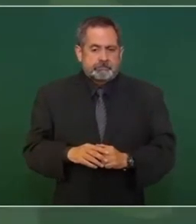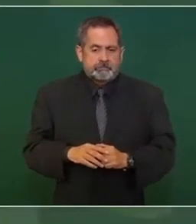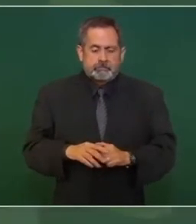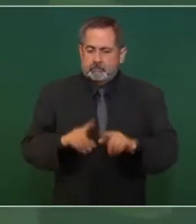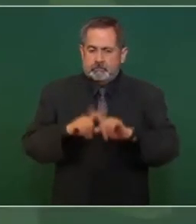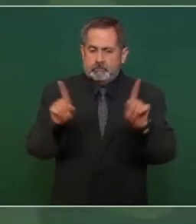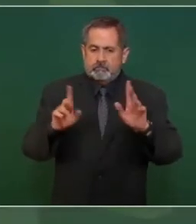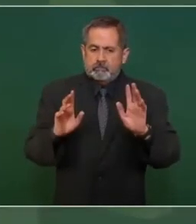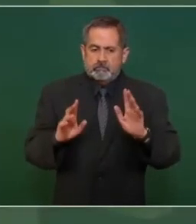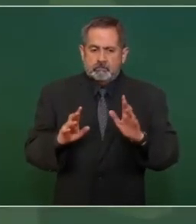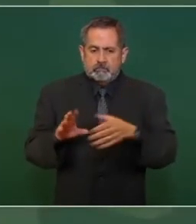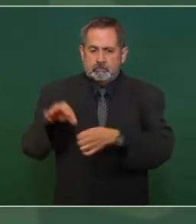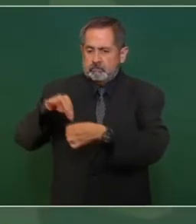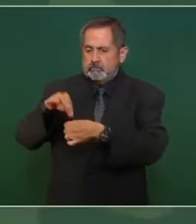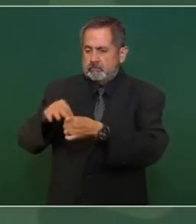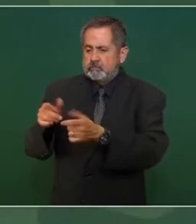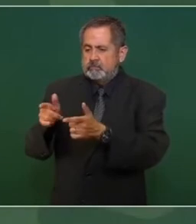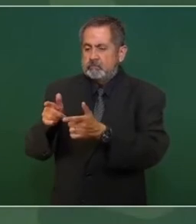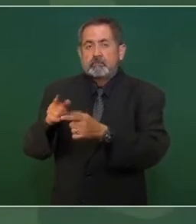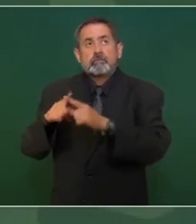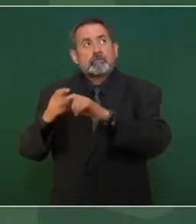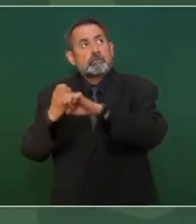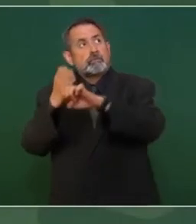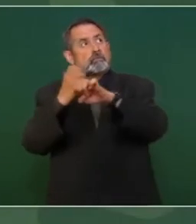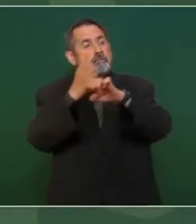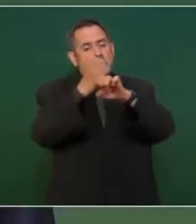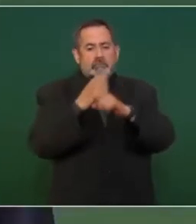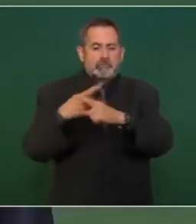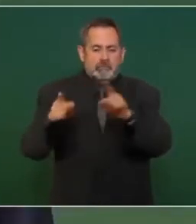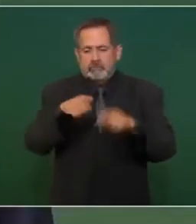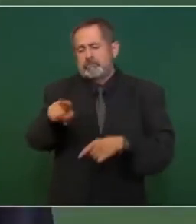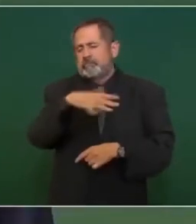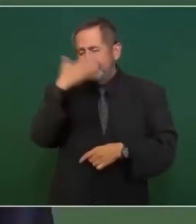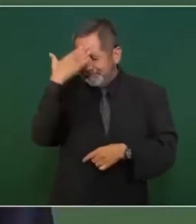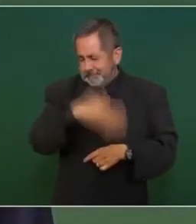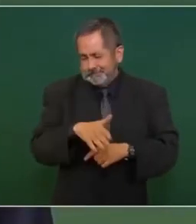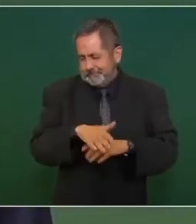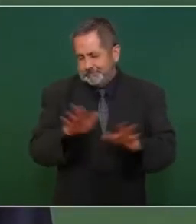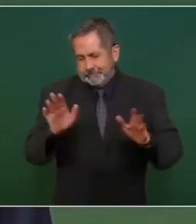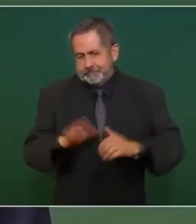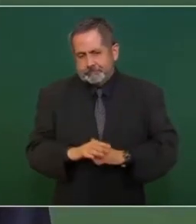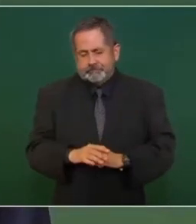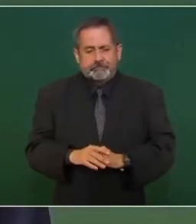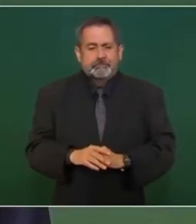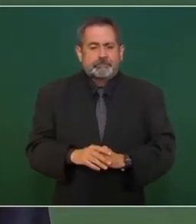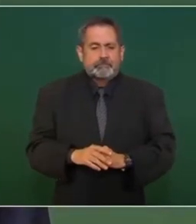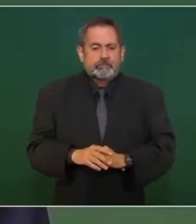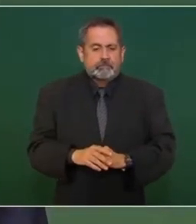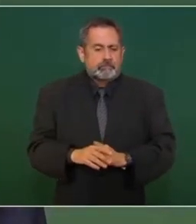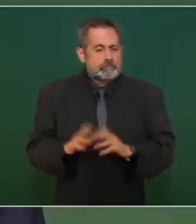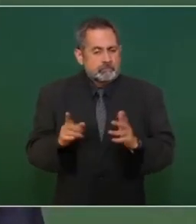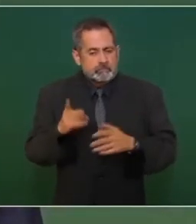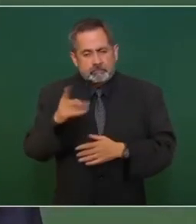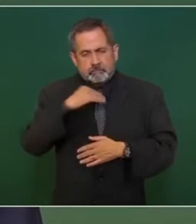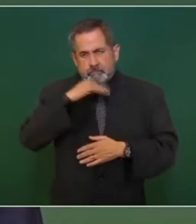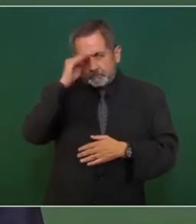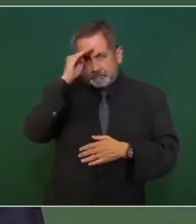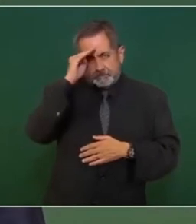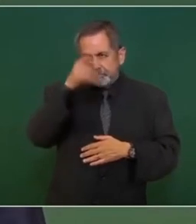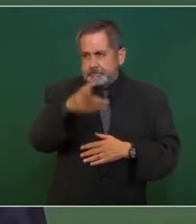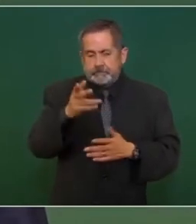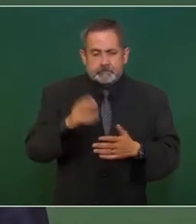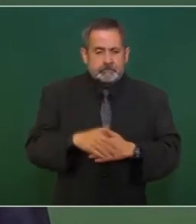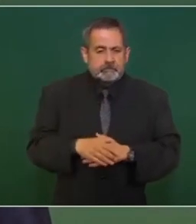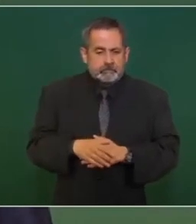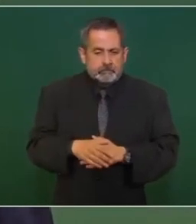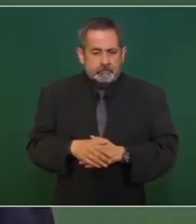es distinta a una elección en un estado. Ustedes lo saben. O sea, nada más piensen